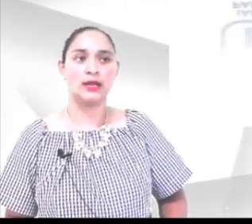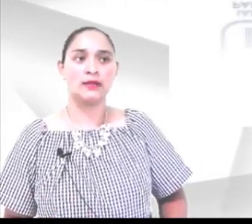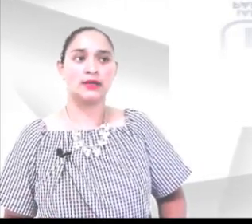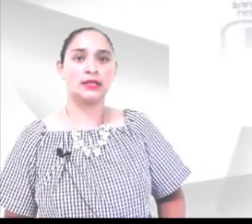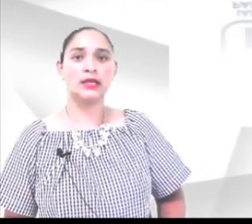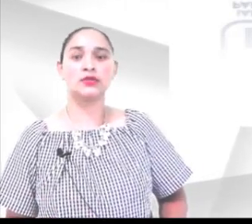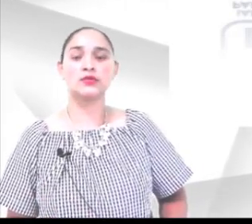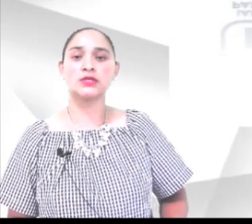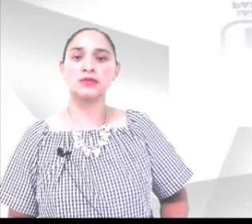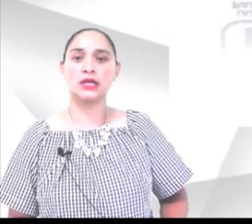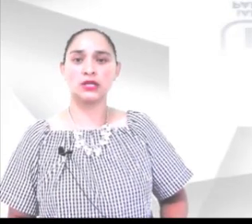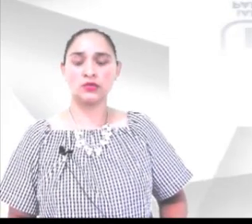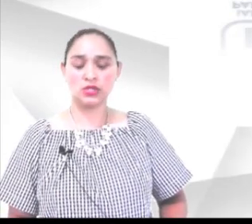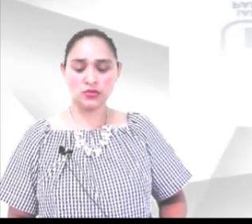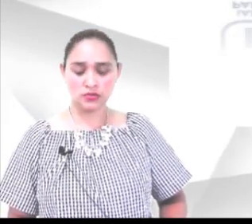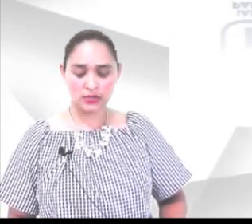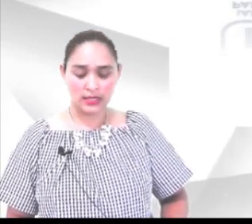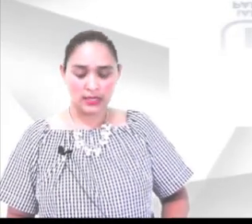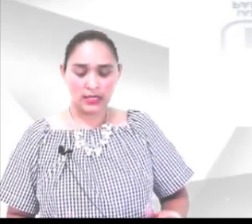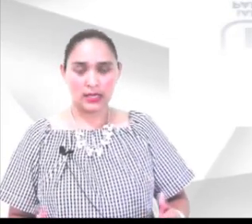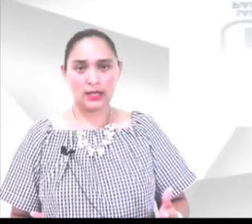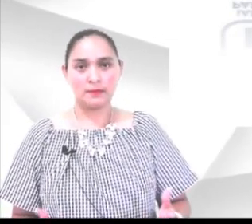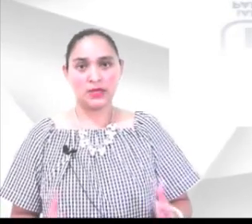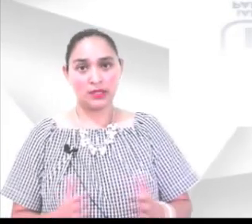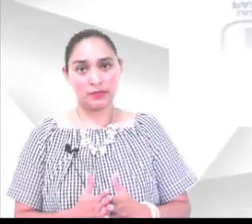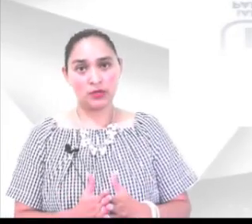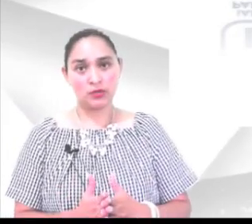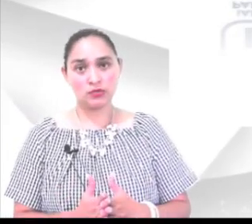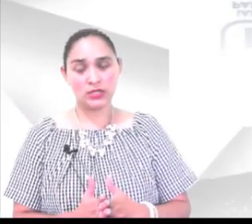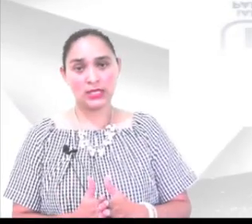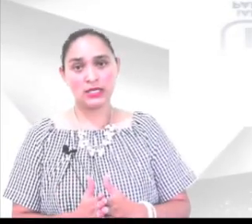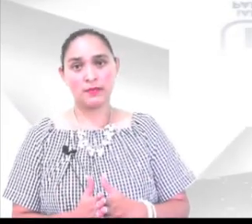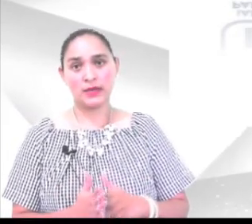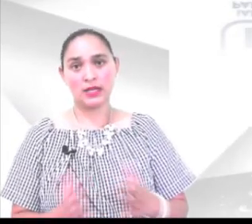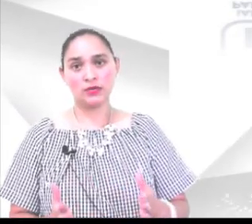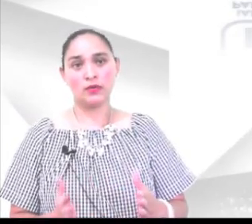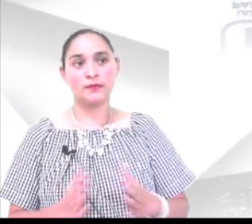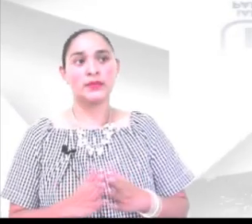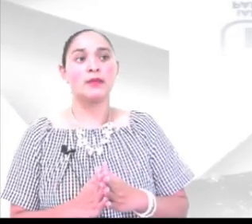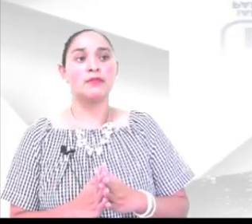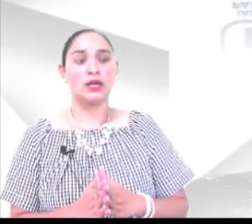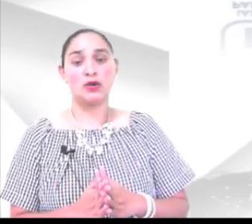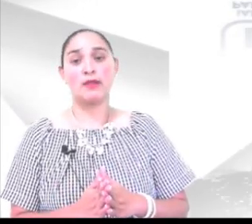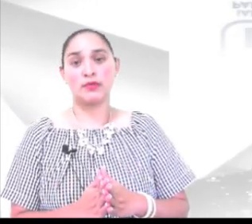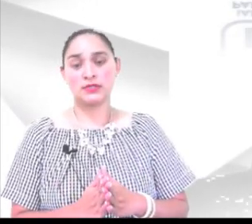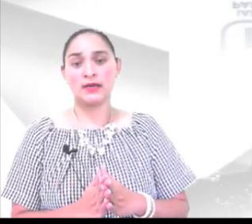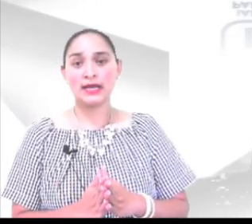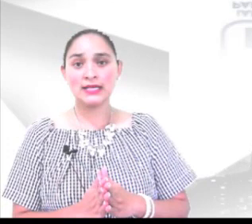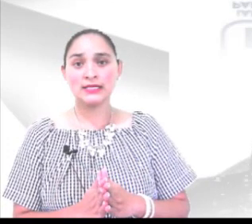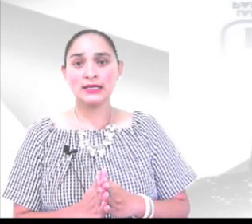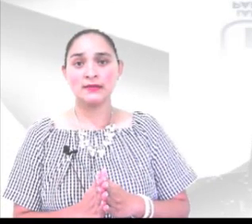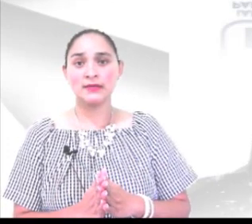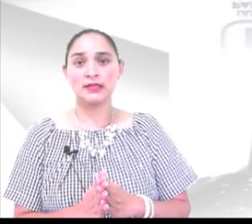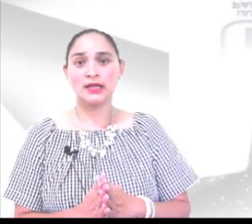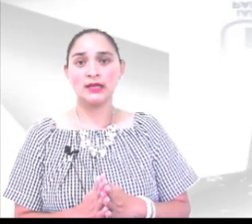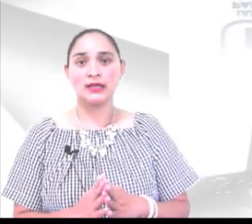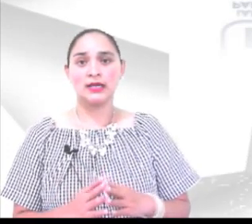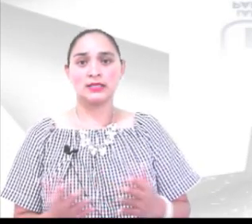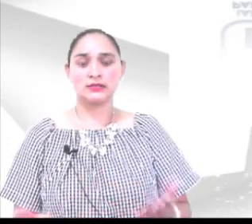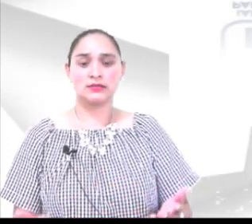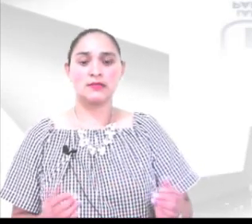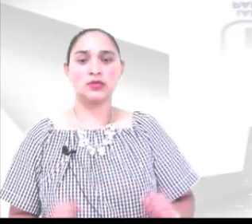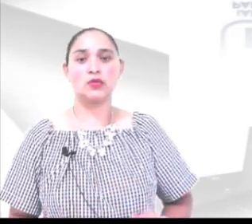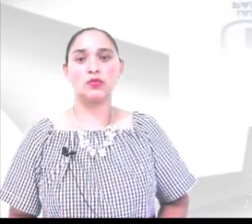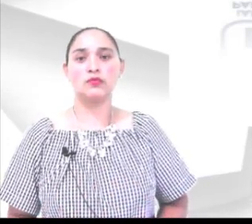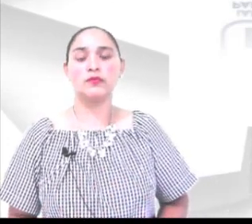computadora, ¿verdad? Entonces, mis queridos niños, me despido de ustedes esperando vernos la próxima clase, ¿verdad?